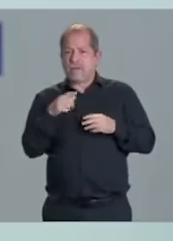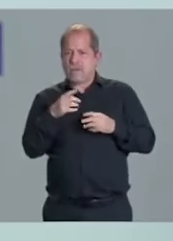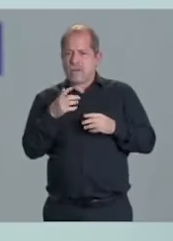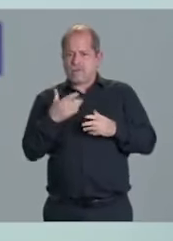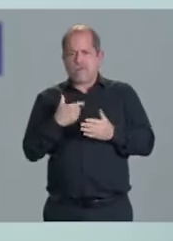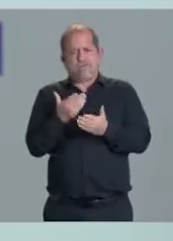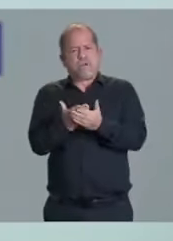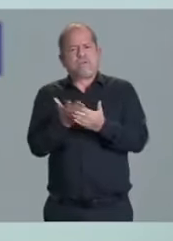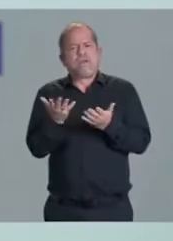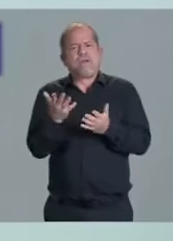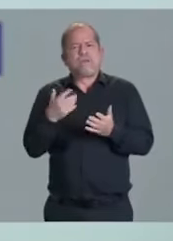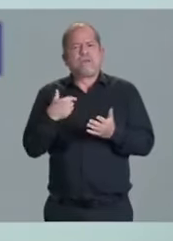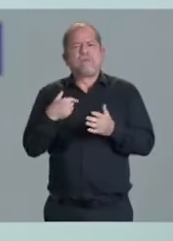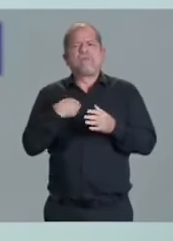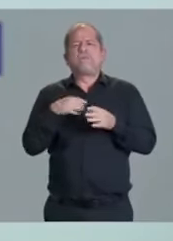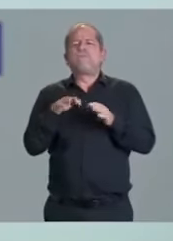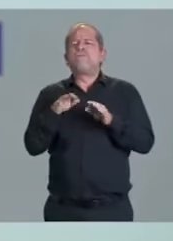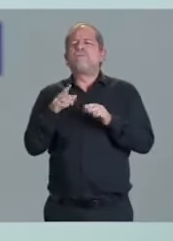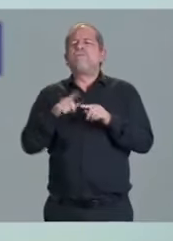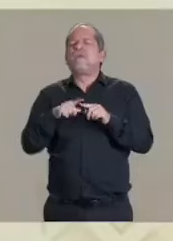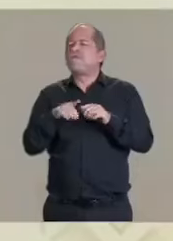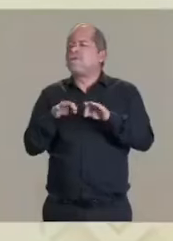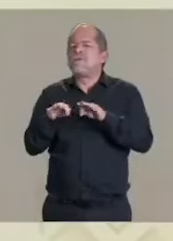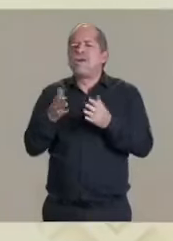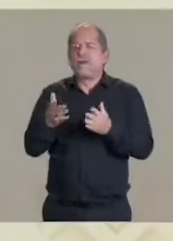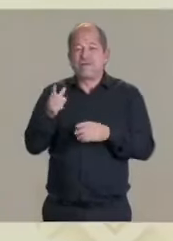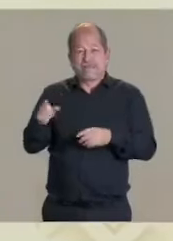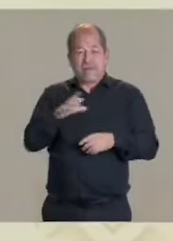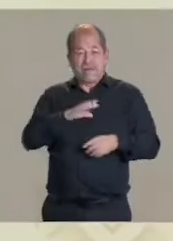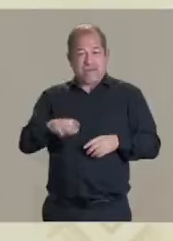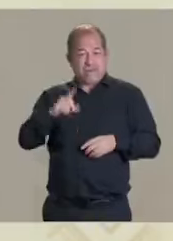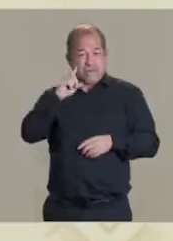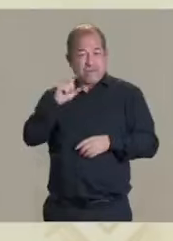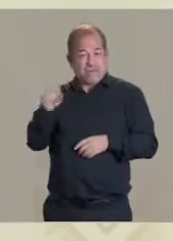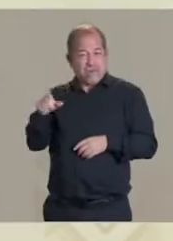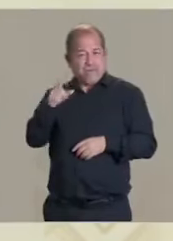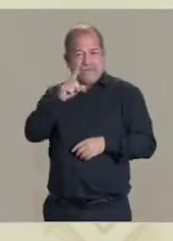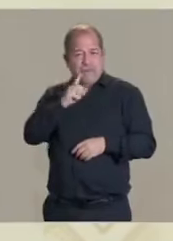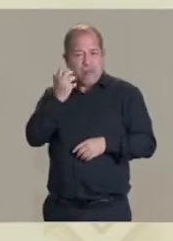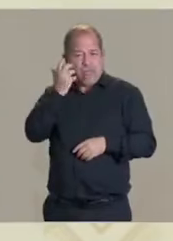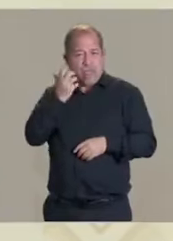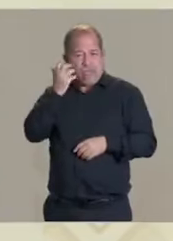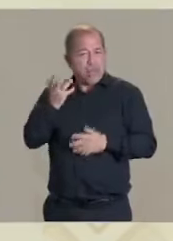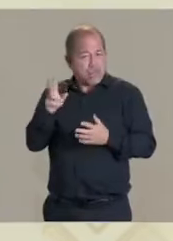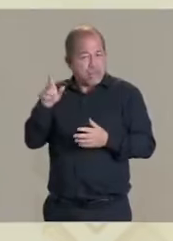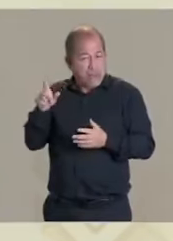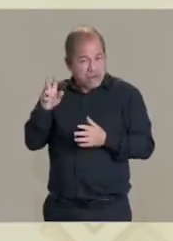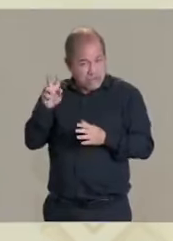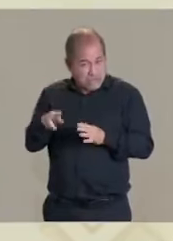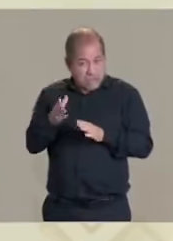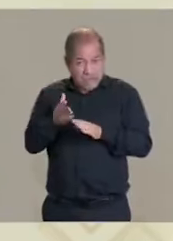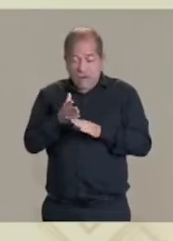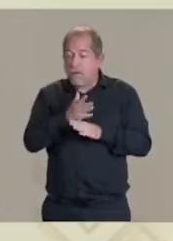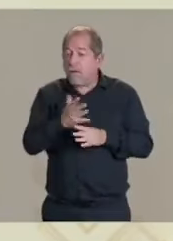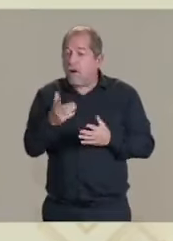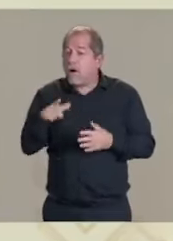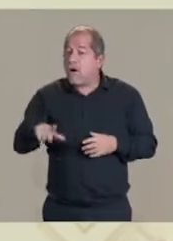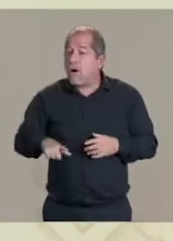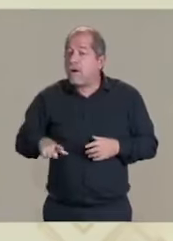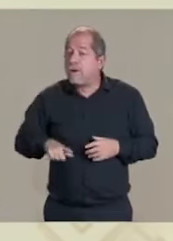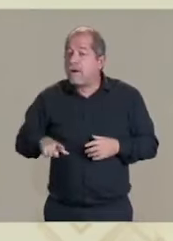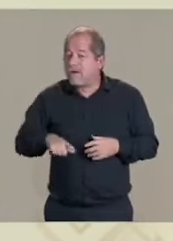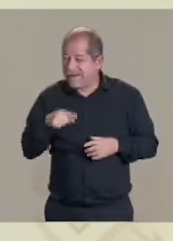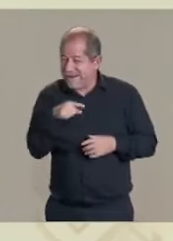las mentiras, que ahora sí le voy a decir. Durante su administración fue el único estado que perdió